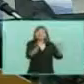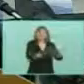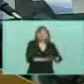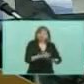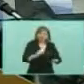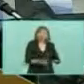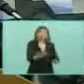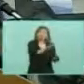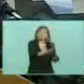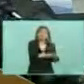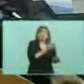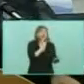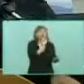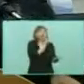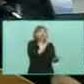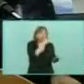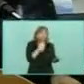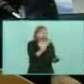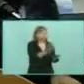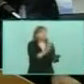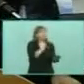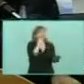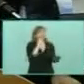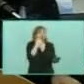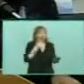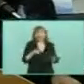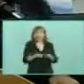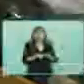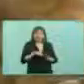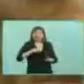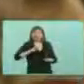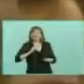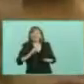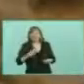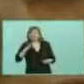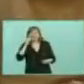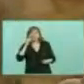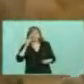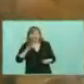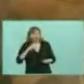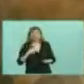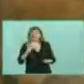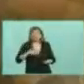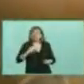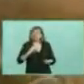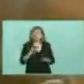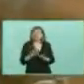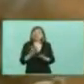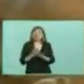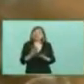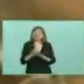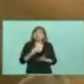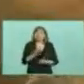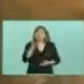placa y llorar frente a esa placa. Cada hermana, cada viuda, cada padre tiene este derecho. Por eso